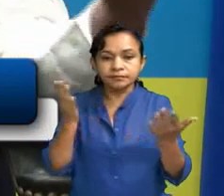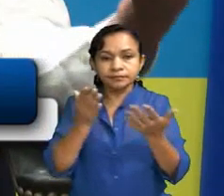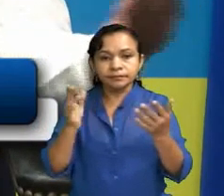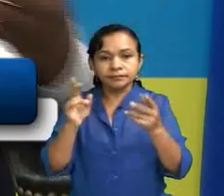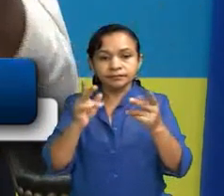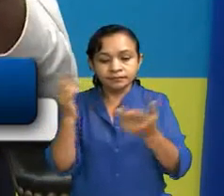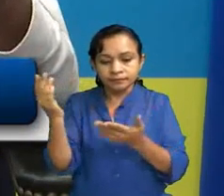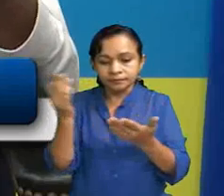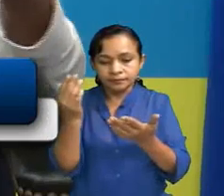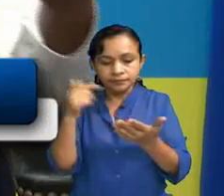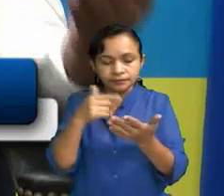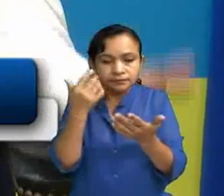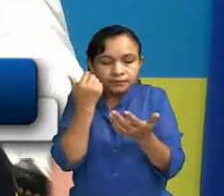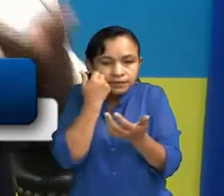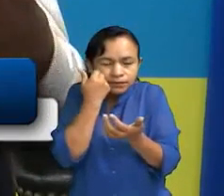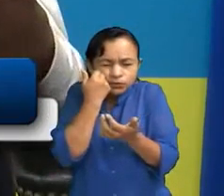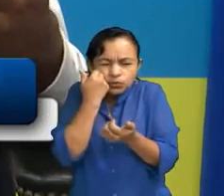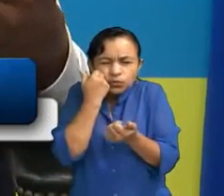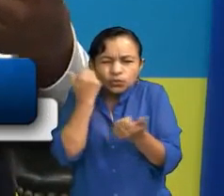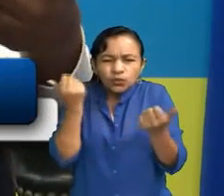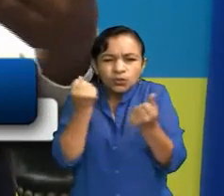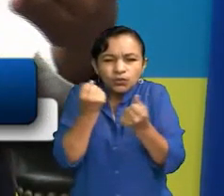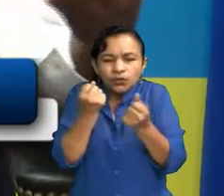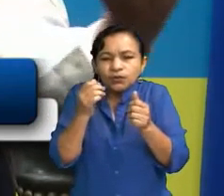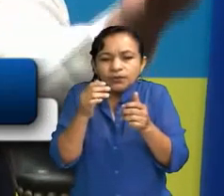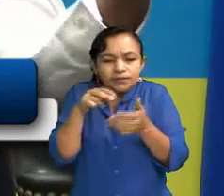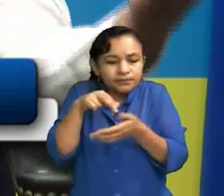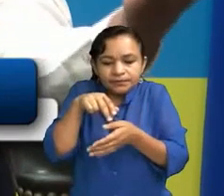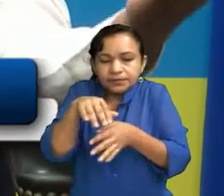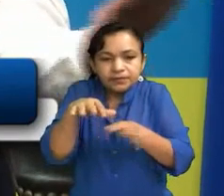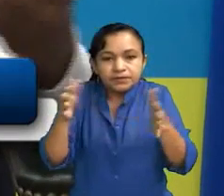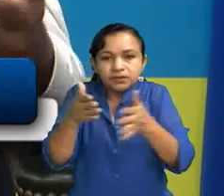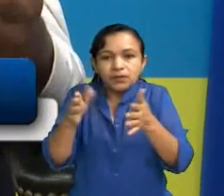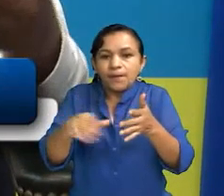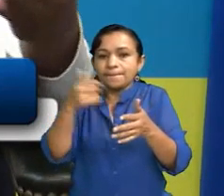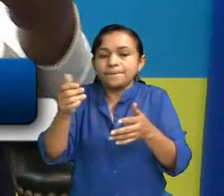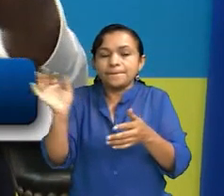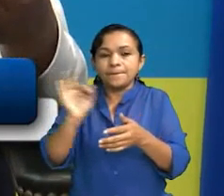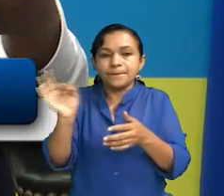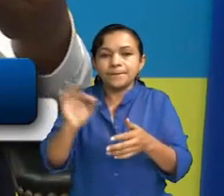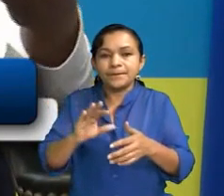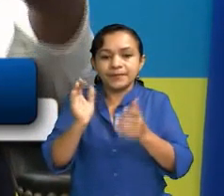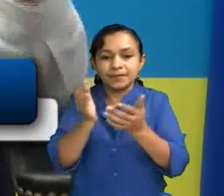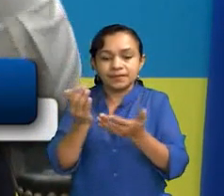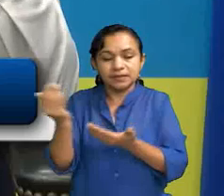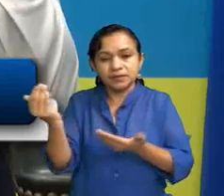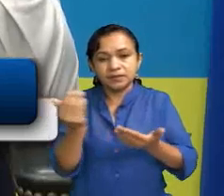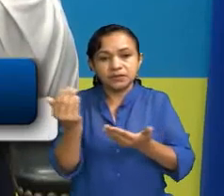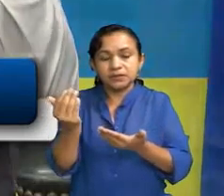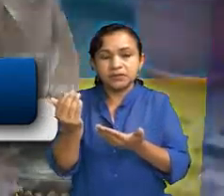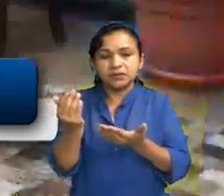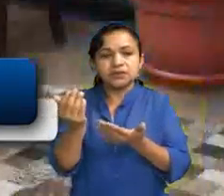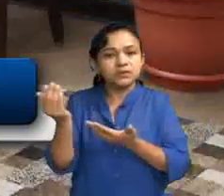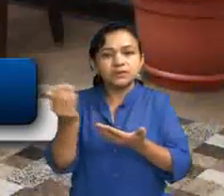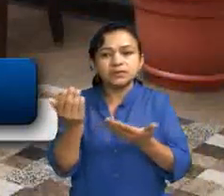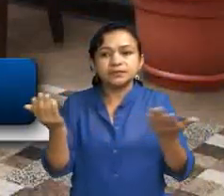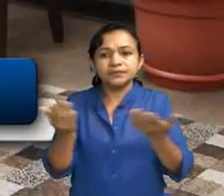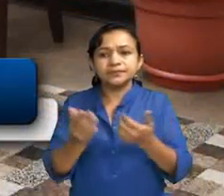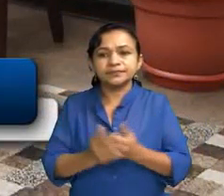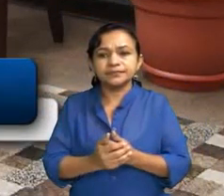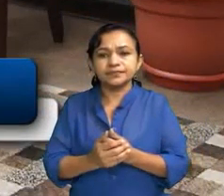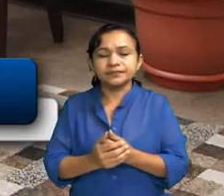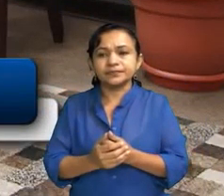aparte de la fiebre, de la inmovilidad. ¿Y no. por qué también se presenta esto en niños menores de 2 años, licenciada?